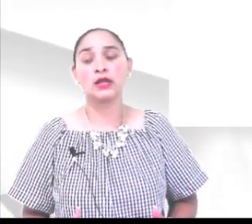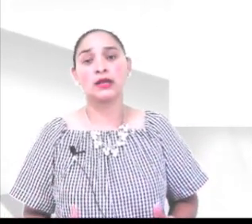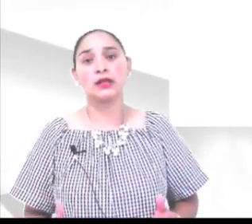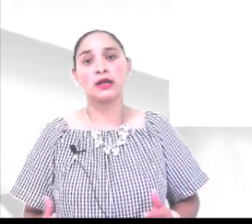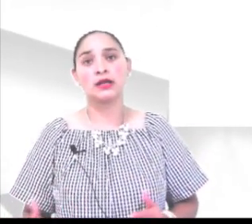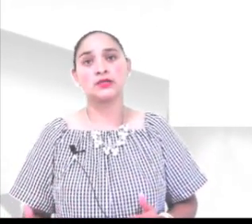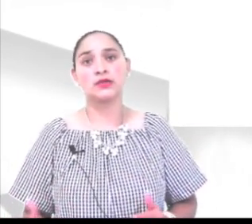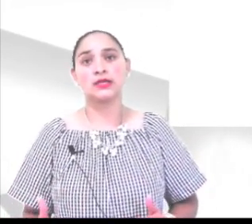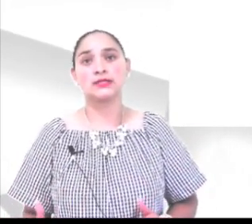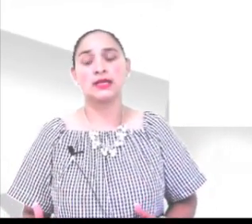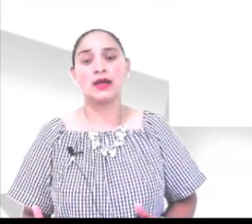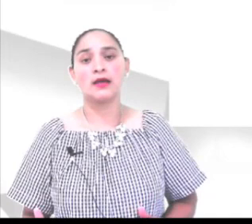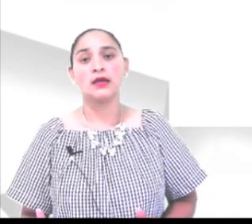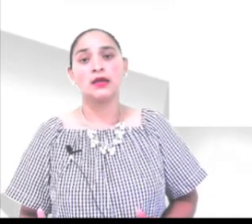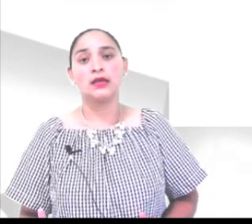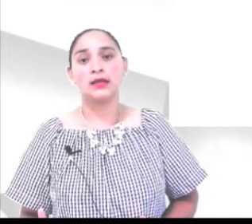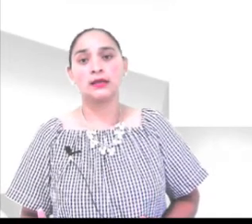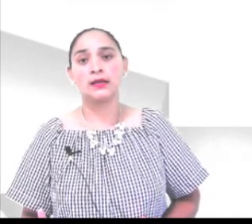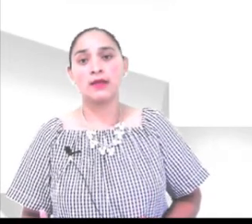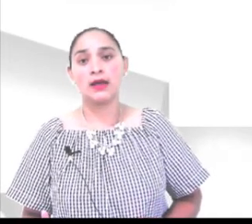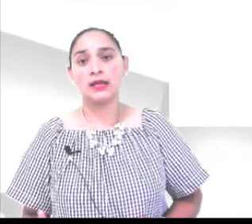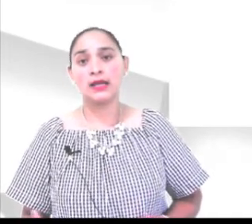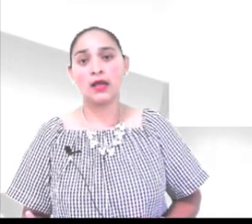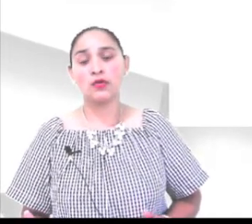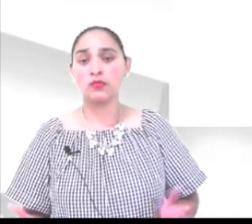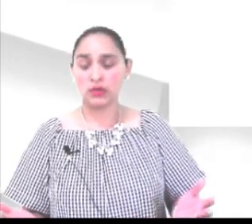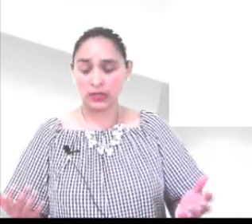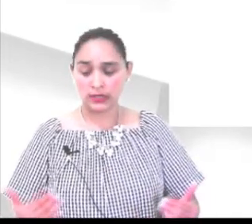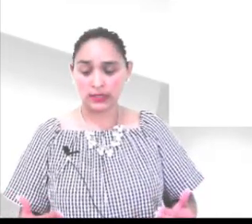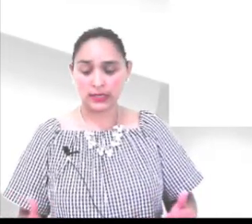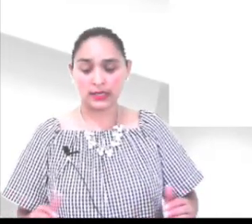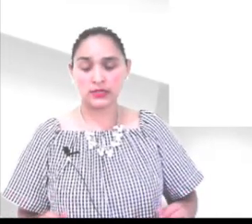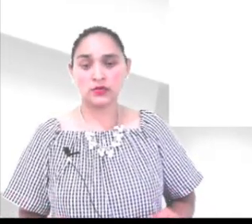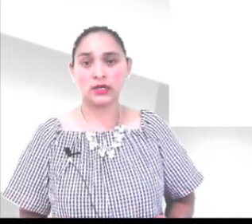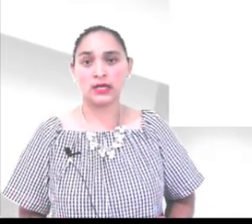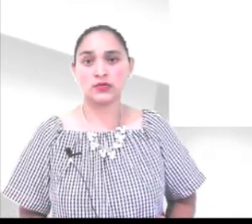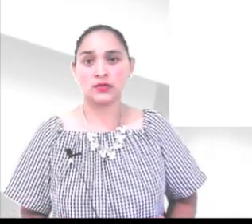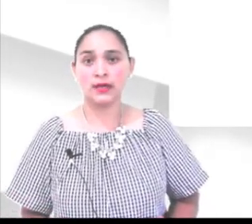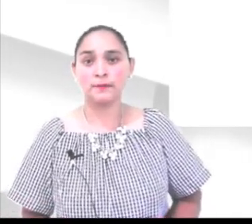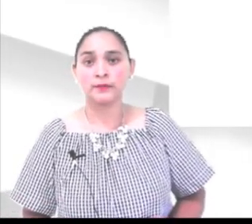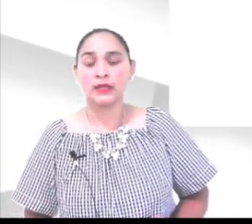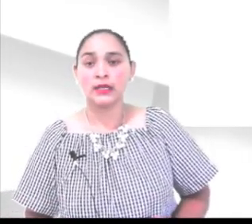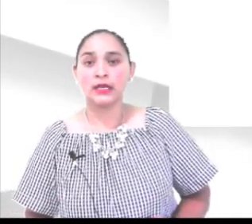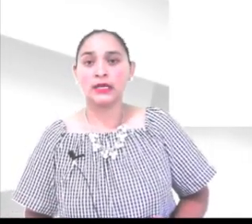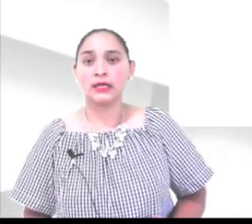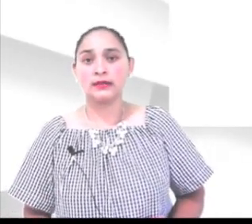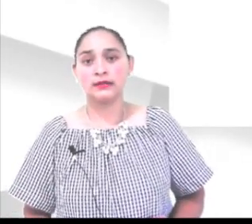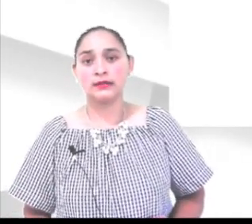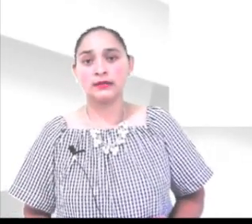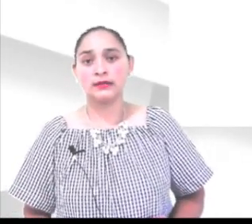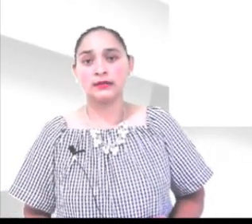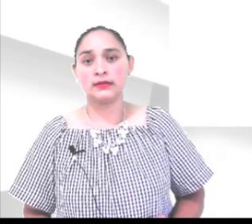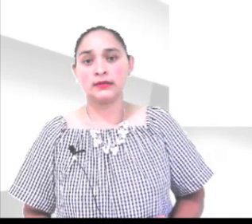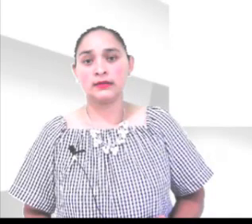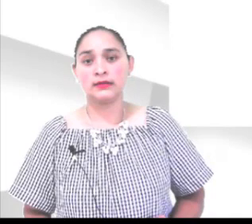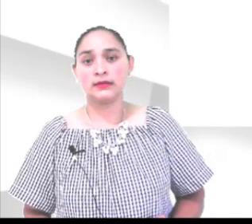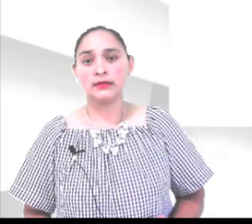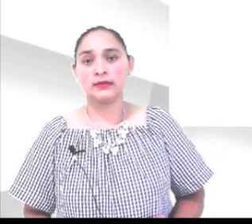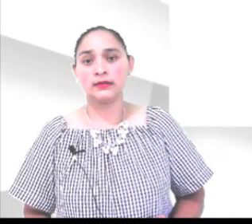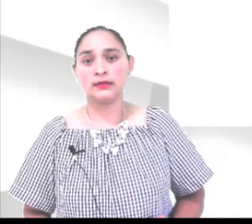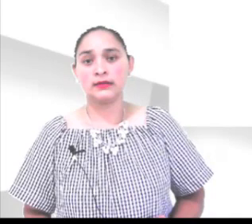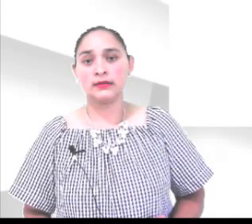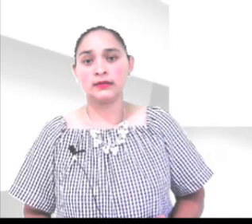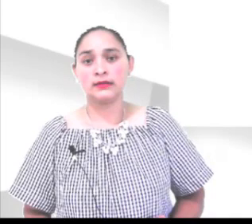cálido en el caso de que sea el clima helado, como en el caso de la zona de aquí de nuestro